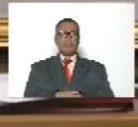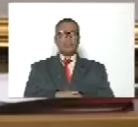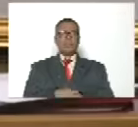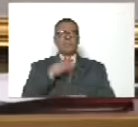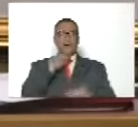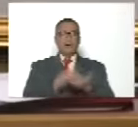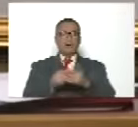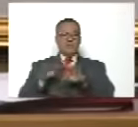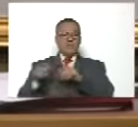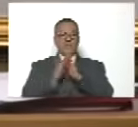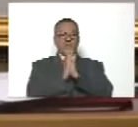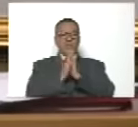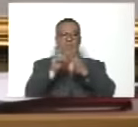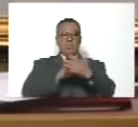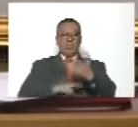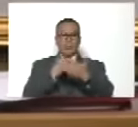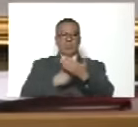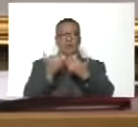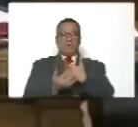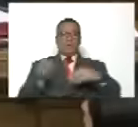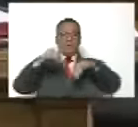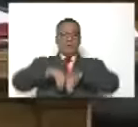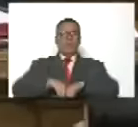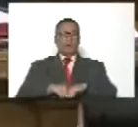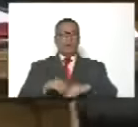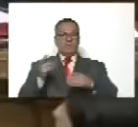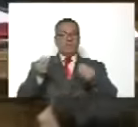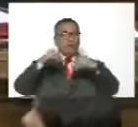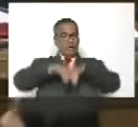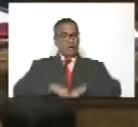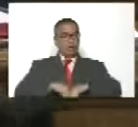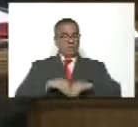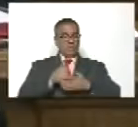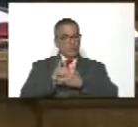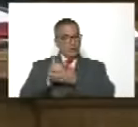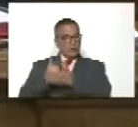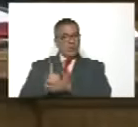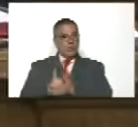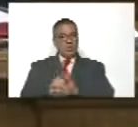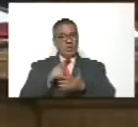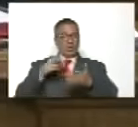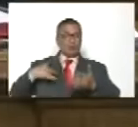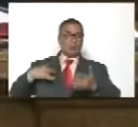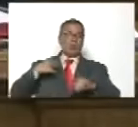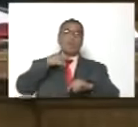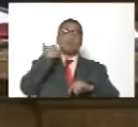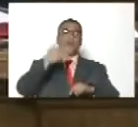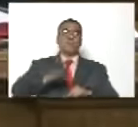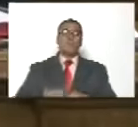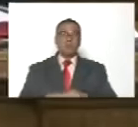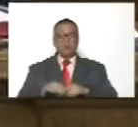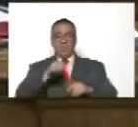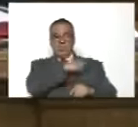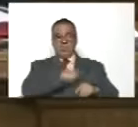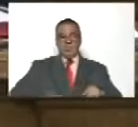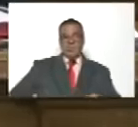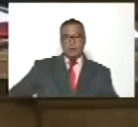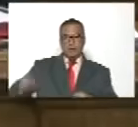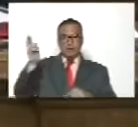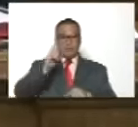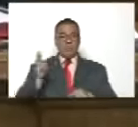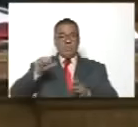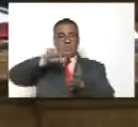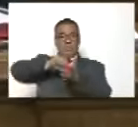Señora secretaria, por favor, si va a hacer lectura del proyecto de acuerdo. Acuerdo en solidaridad por el sensible fallecimiento del presidente de la